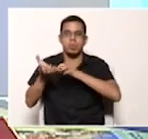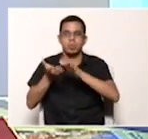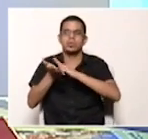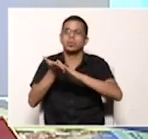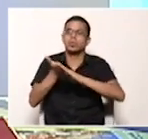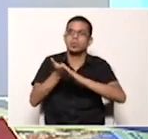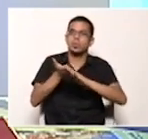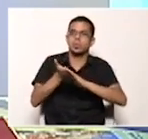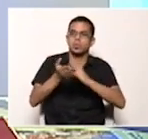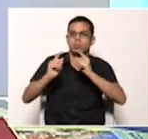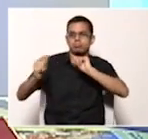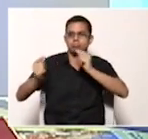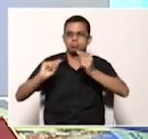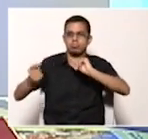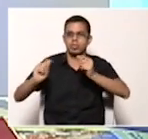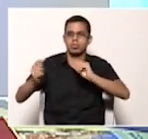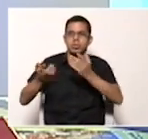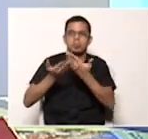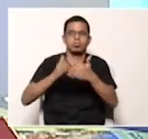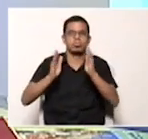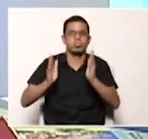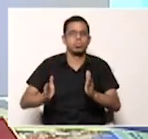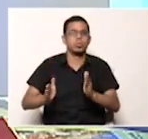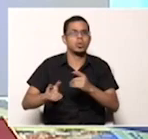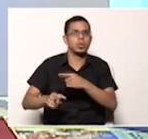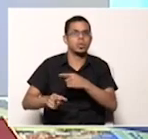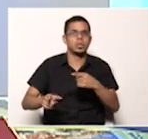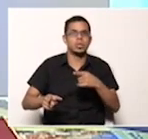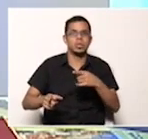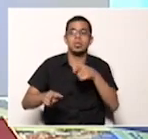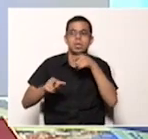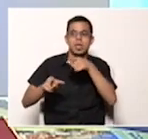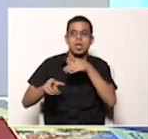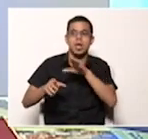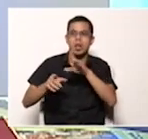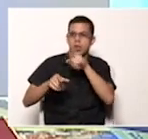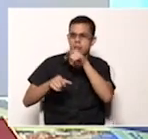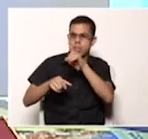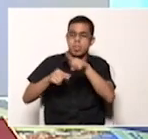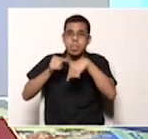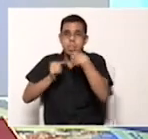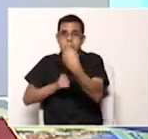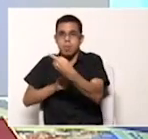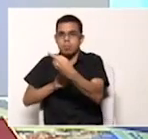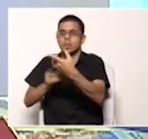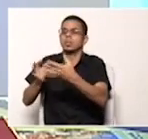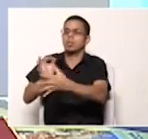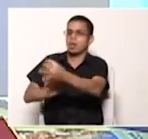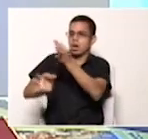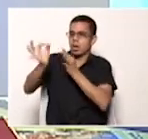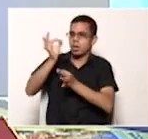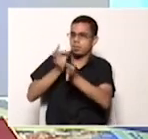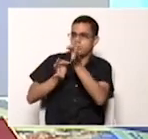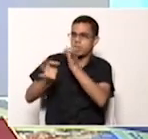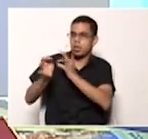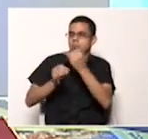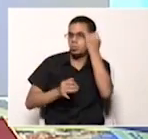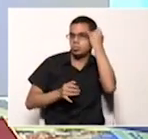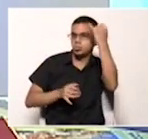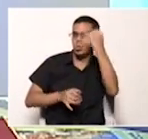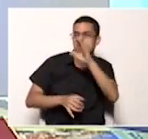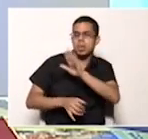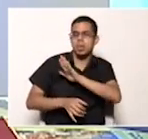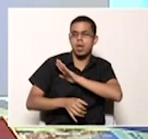el estudiante, establecer un report en donde él pueda explicarnos desde su perspectiva, desde su óptica y desde